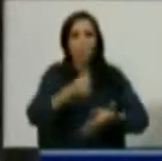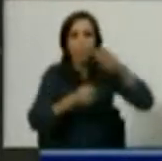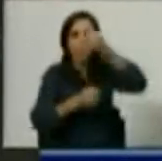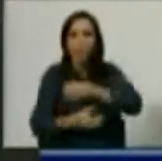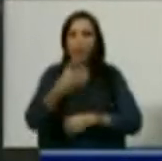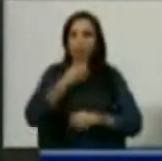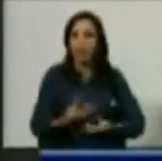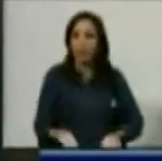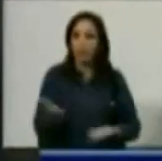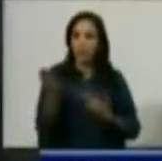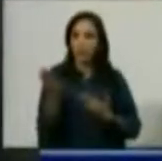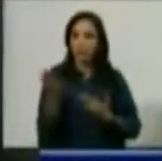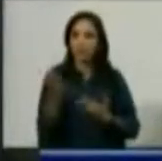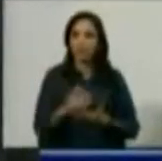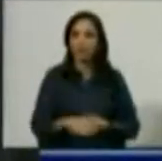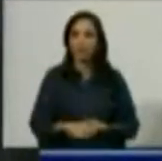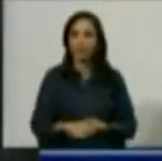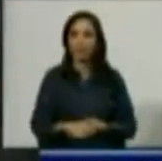arranque